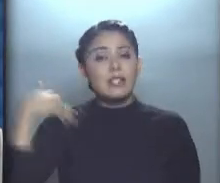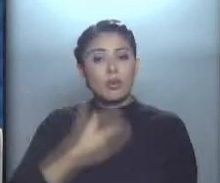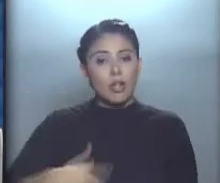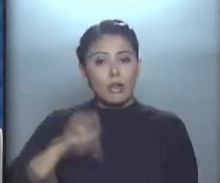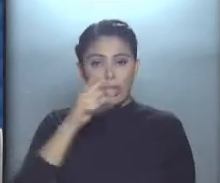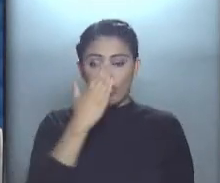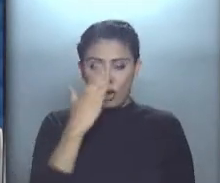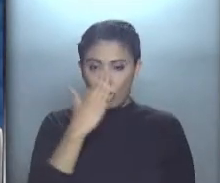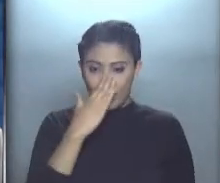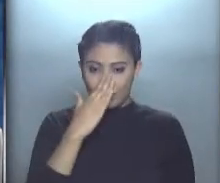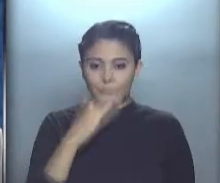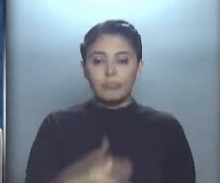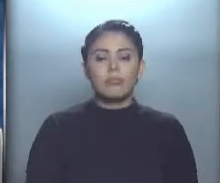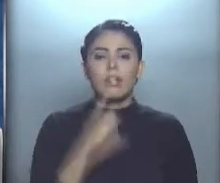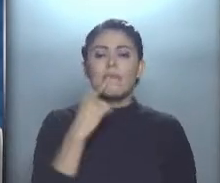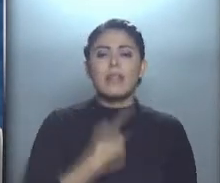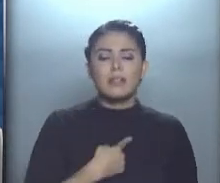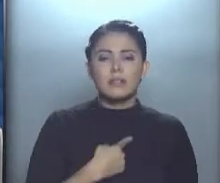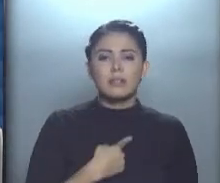Sota me respondió